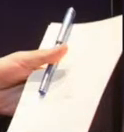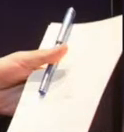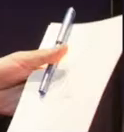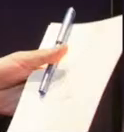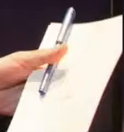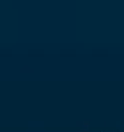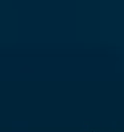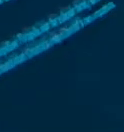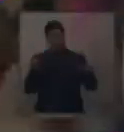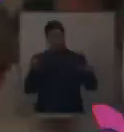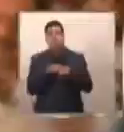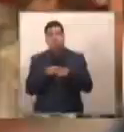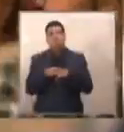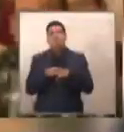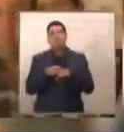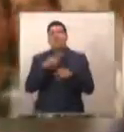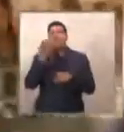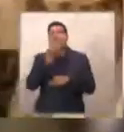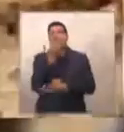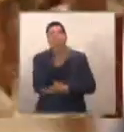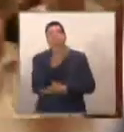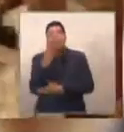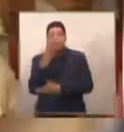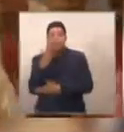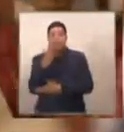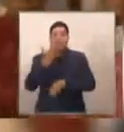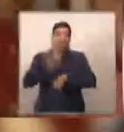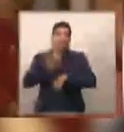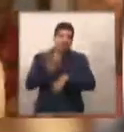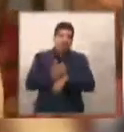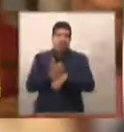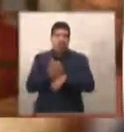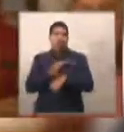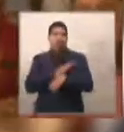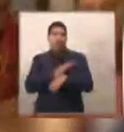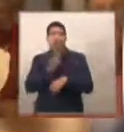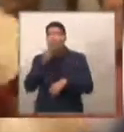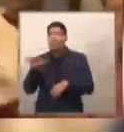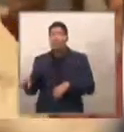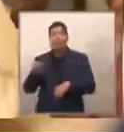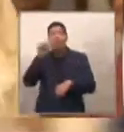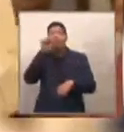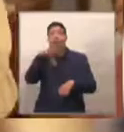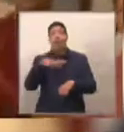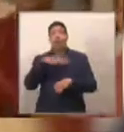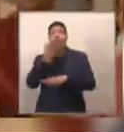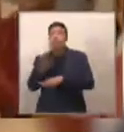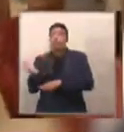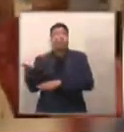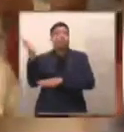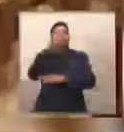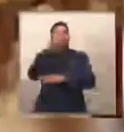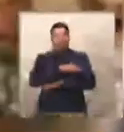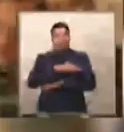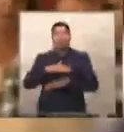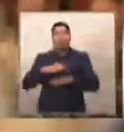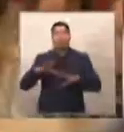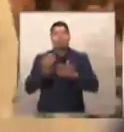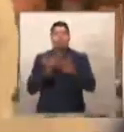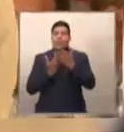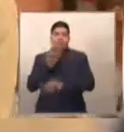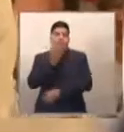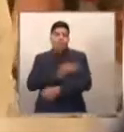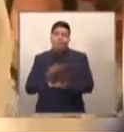inversión pública. En tanto, durante su segundo día de gira por Jalisco, el candidato presidencial de la coalición Todos por